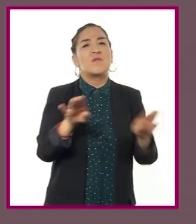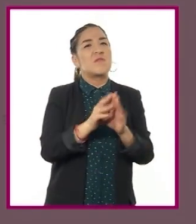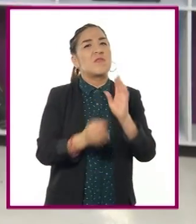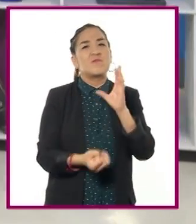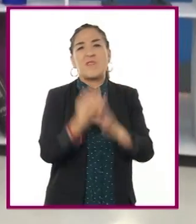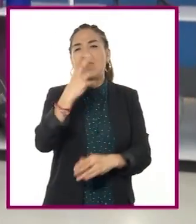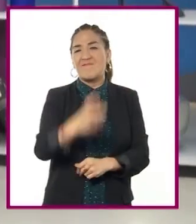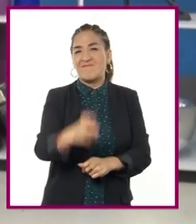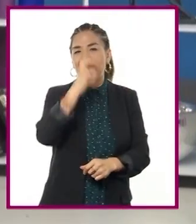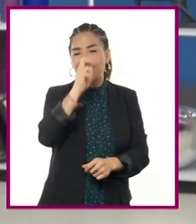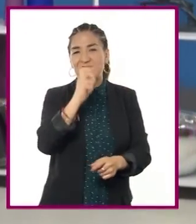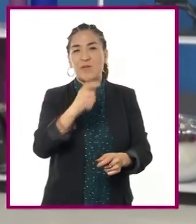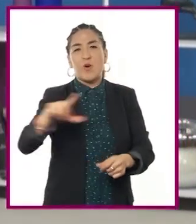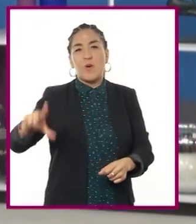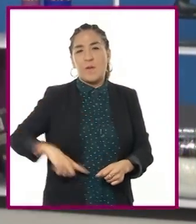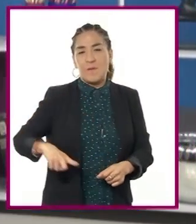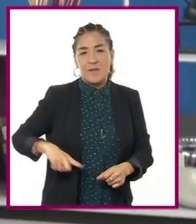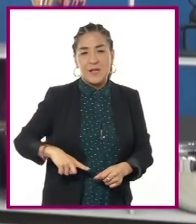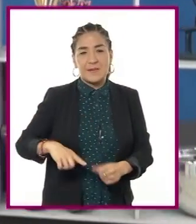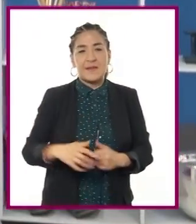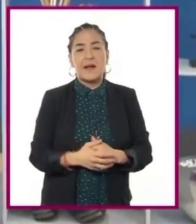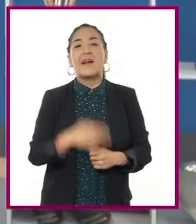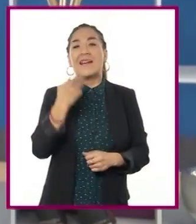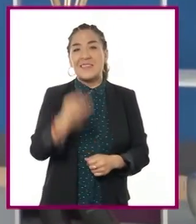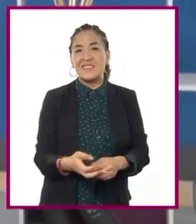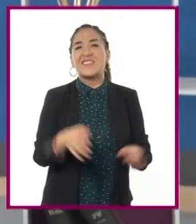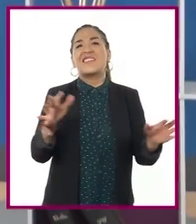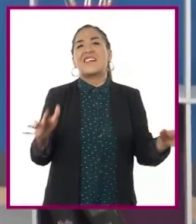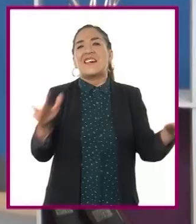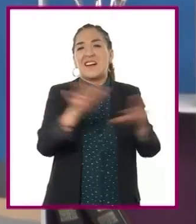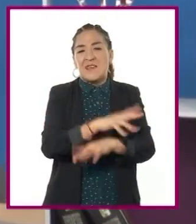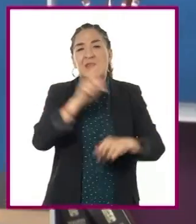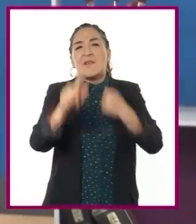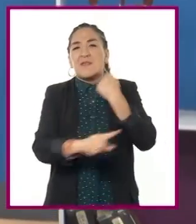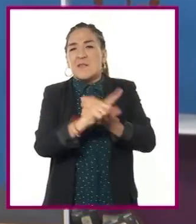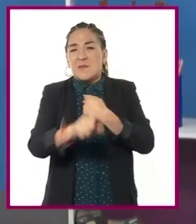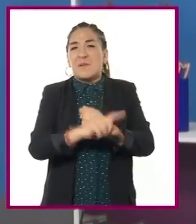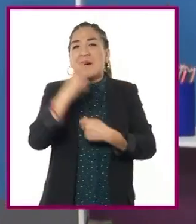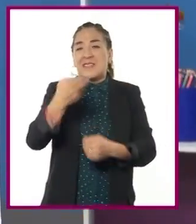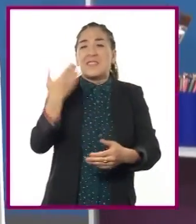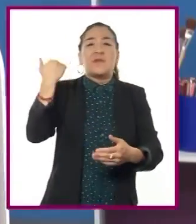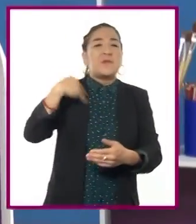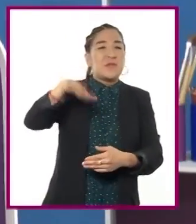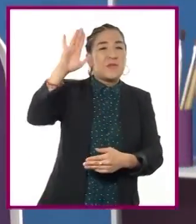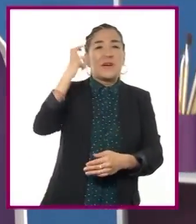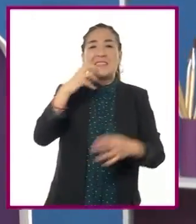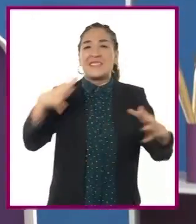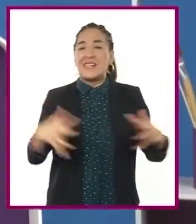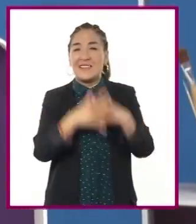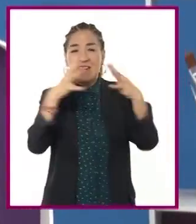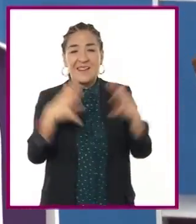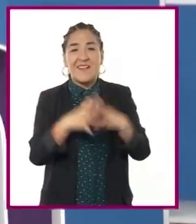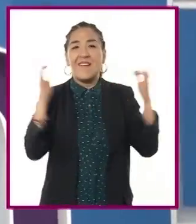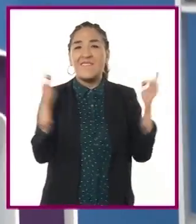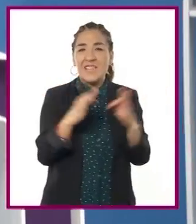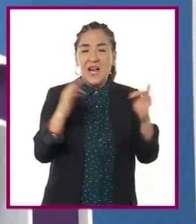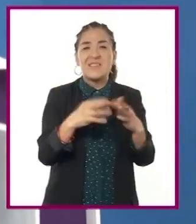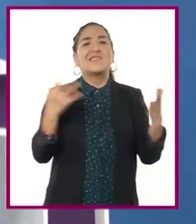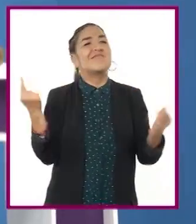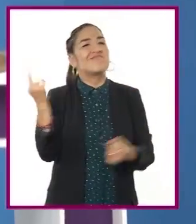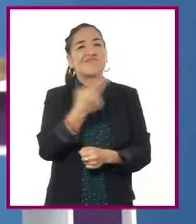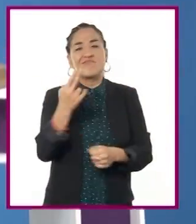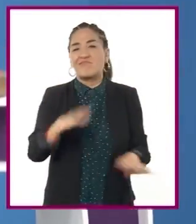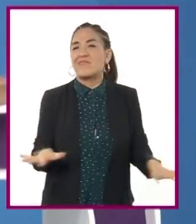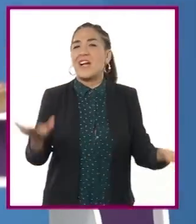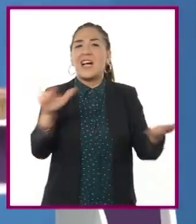régimen. Ahora sabemos que debido a las tensiones y conflictos ocurridos durante la Guerra Fría, se hizo necesario